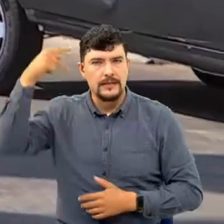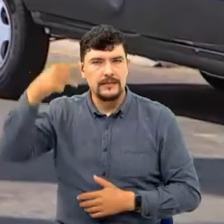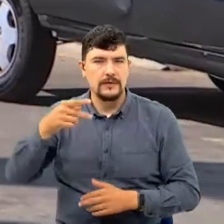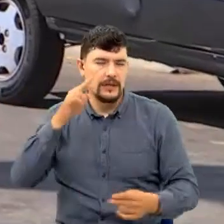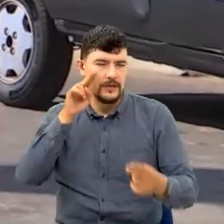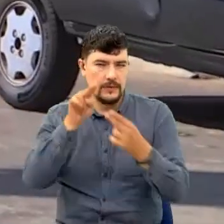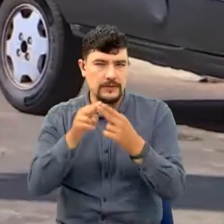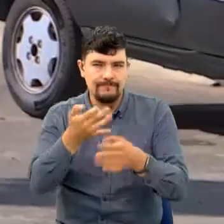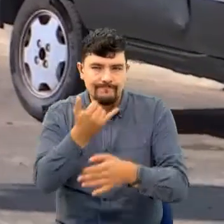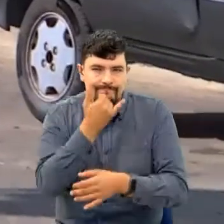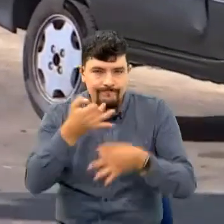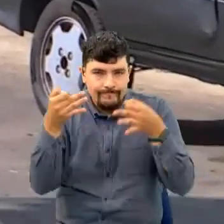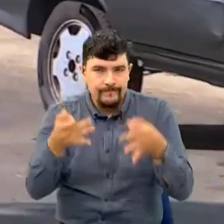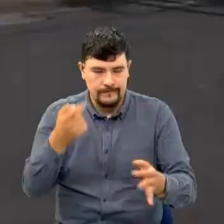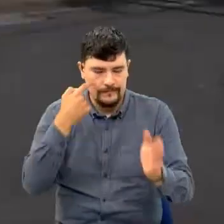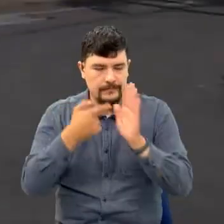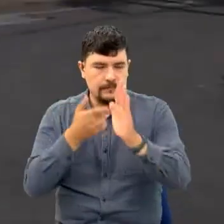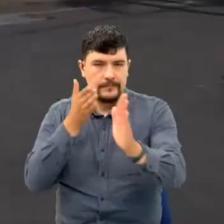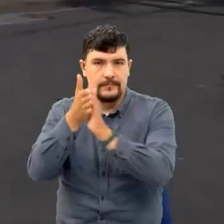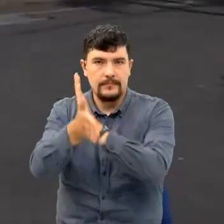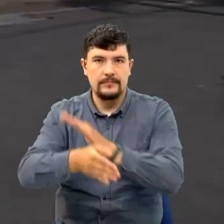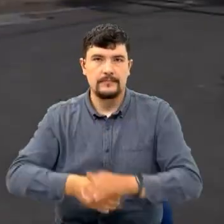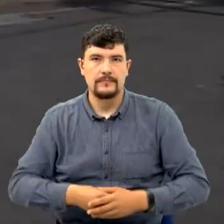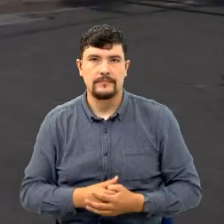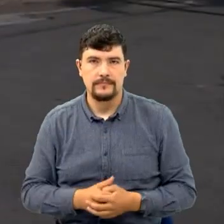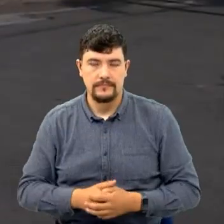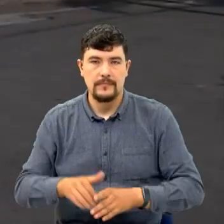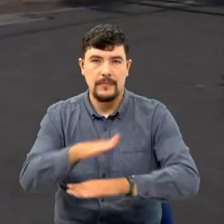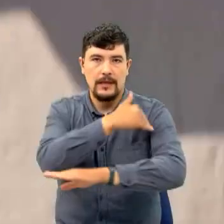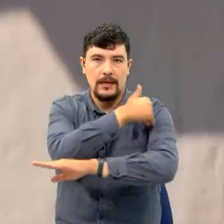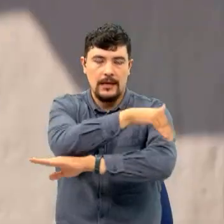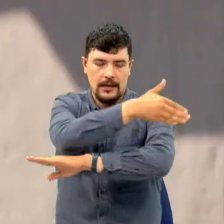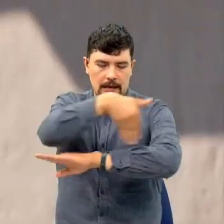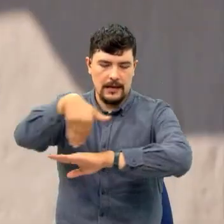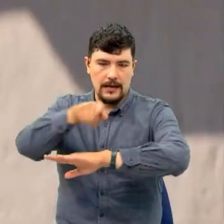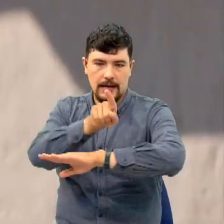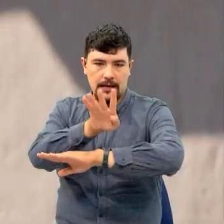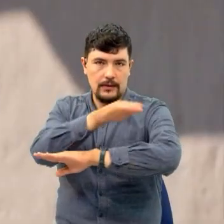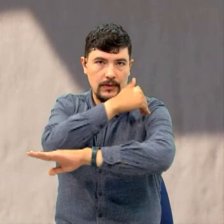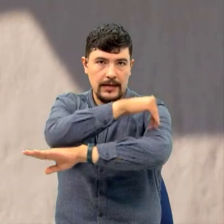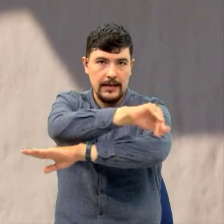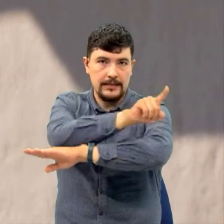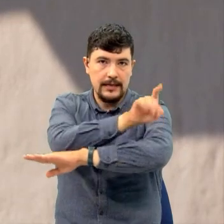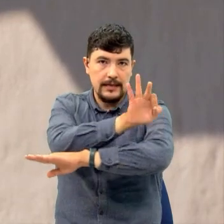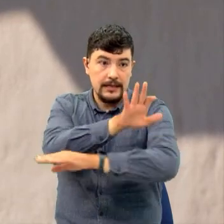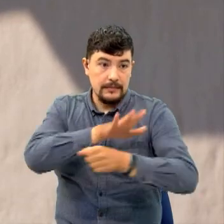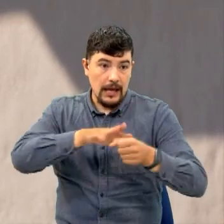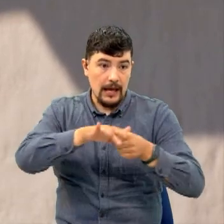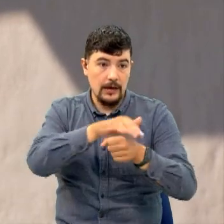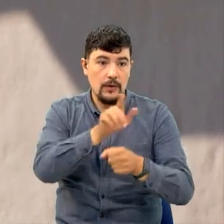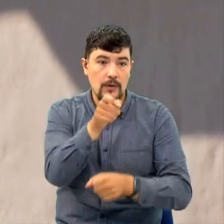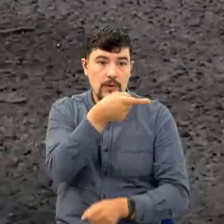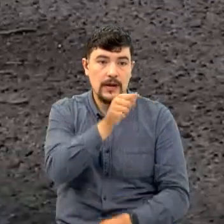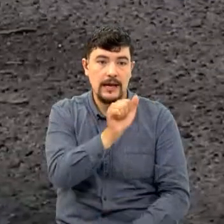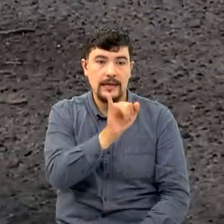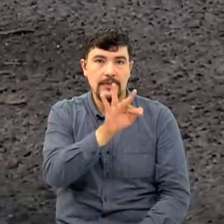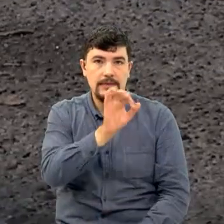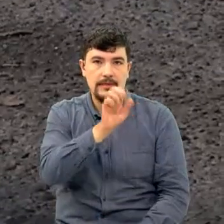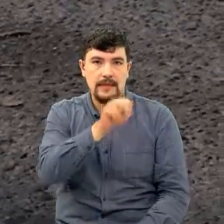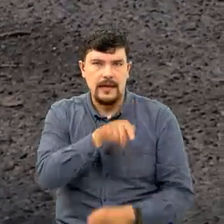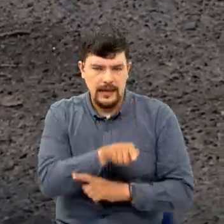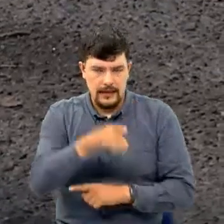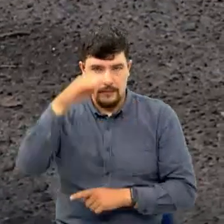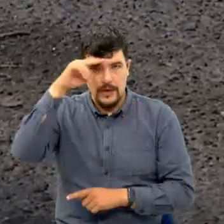hechos a continuación. Hasta la carrera 14 con calle 13 del barrio Gaitán llegó la persecución policial que